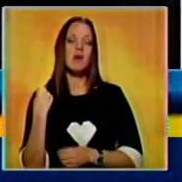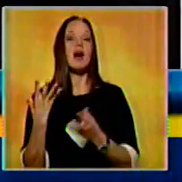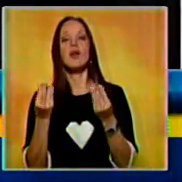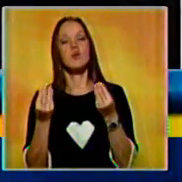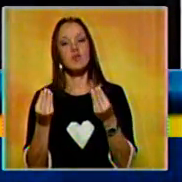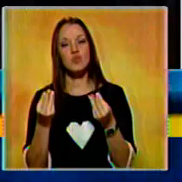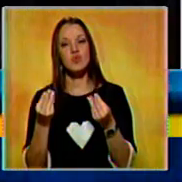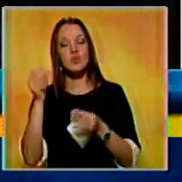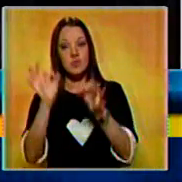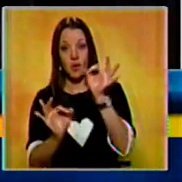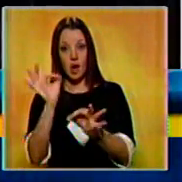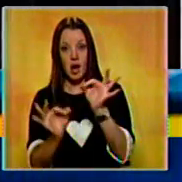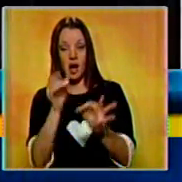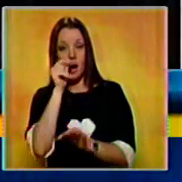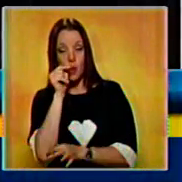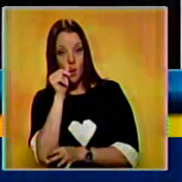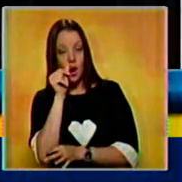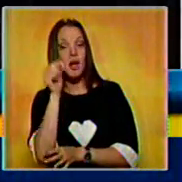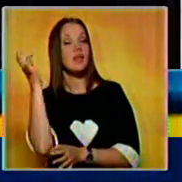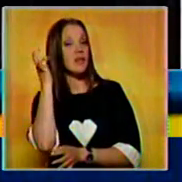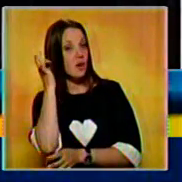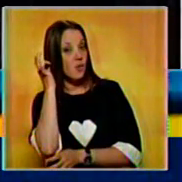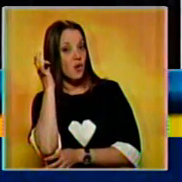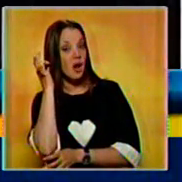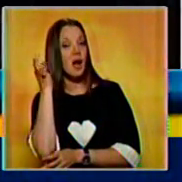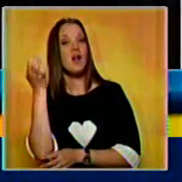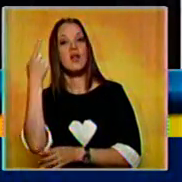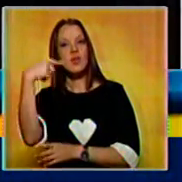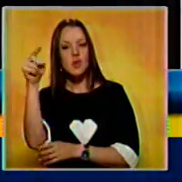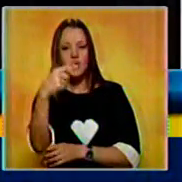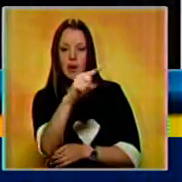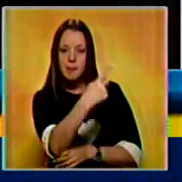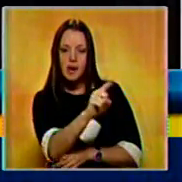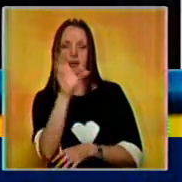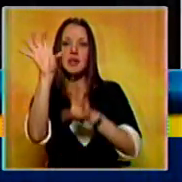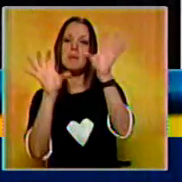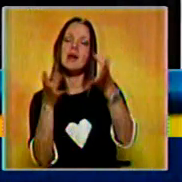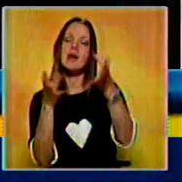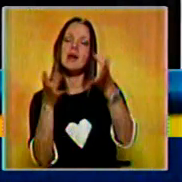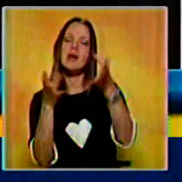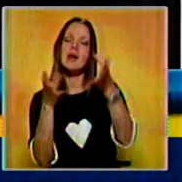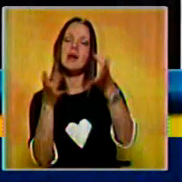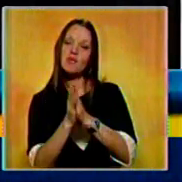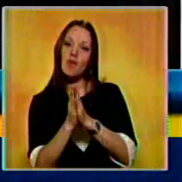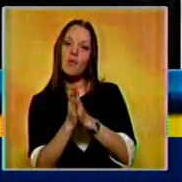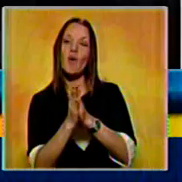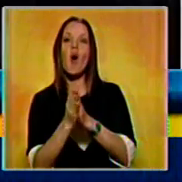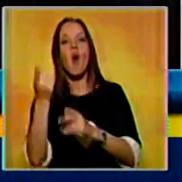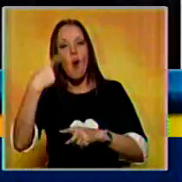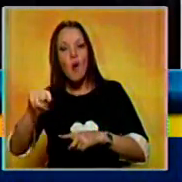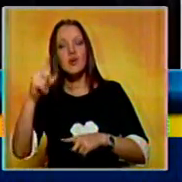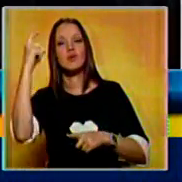muchos abogados y abogadas del interior del país solicitando que querían